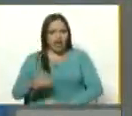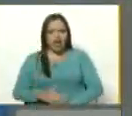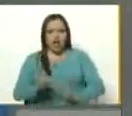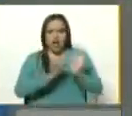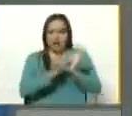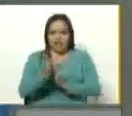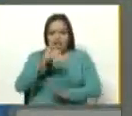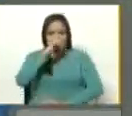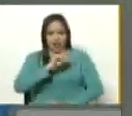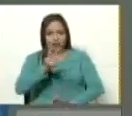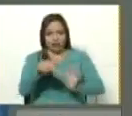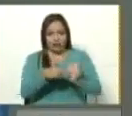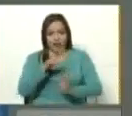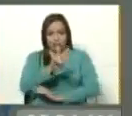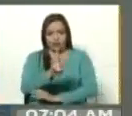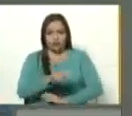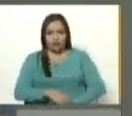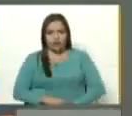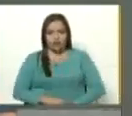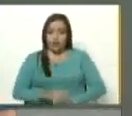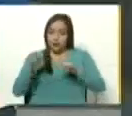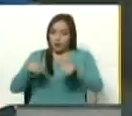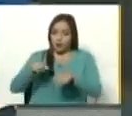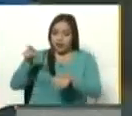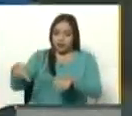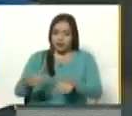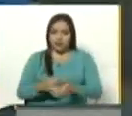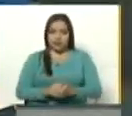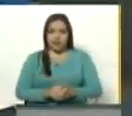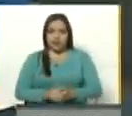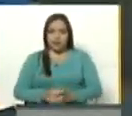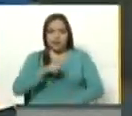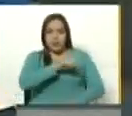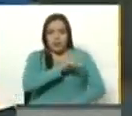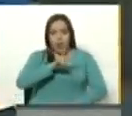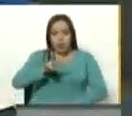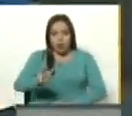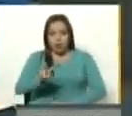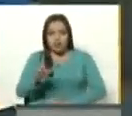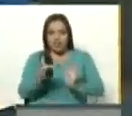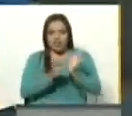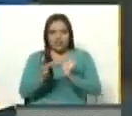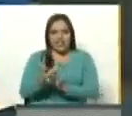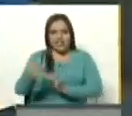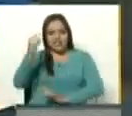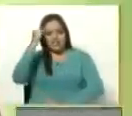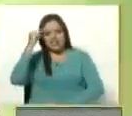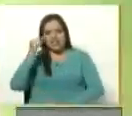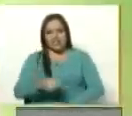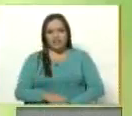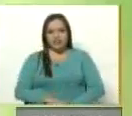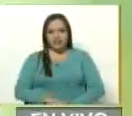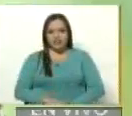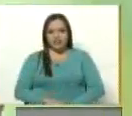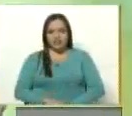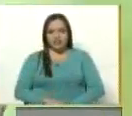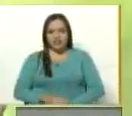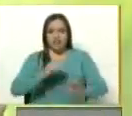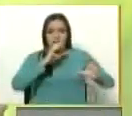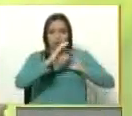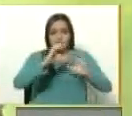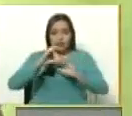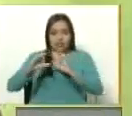año 2002. Y hoy, por supuesto, hoy es 12 de abril, Día de la